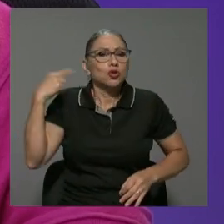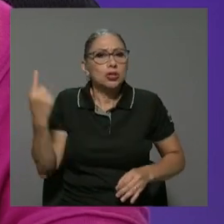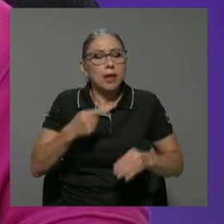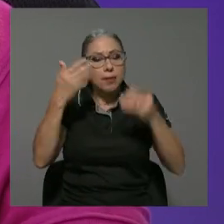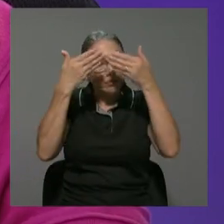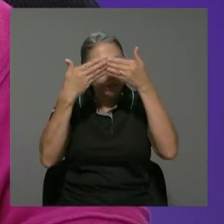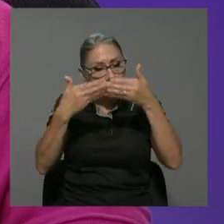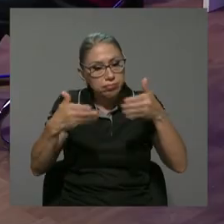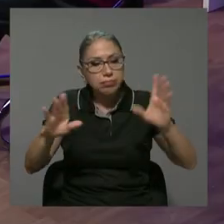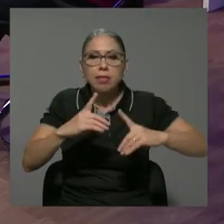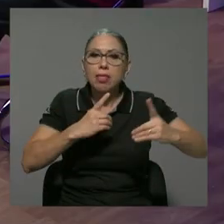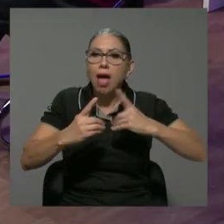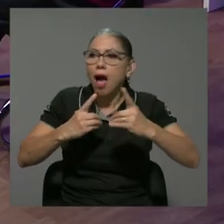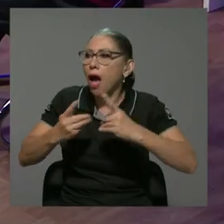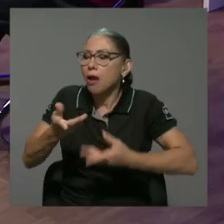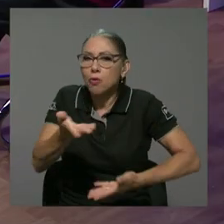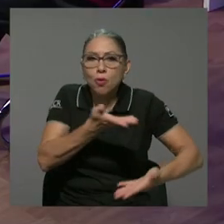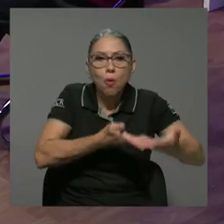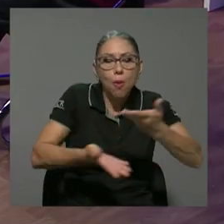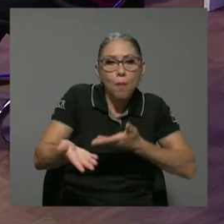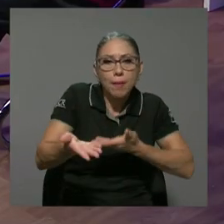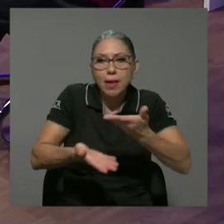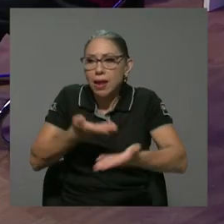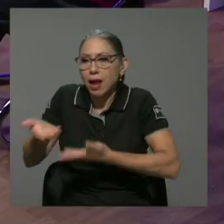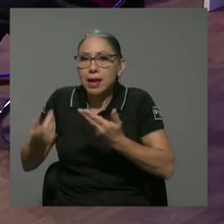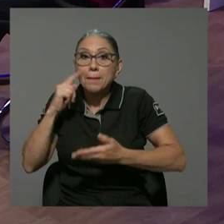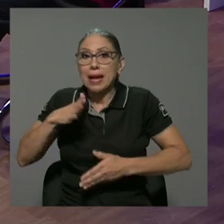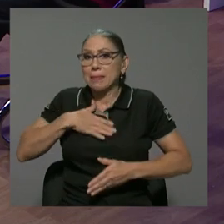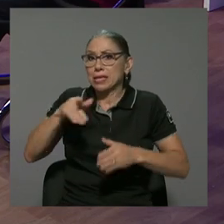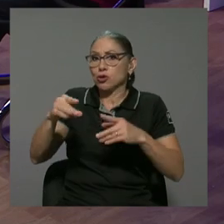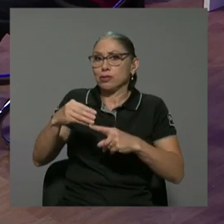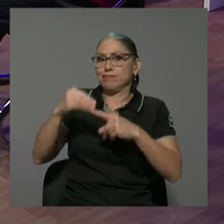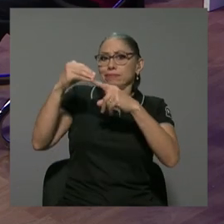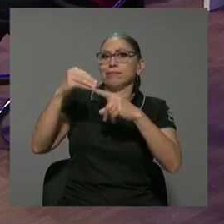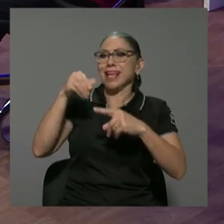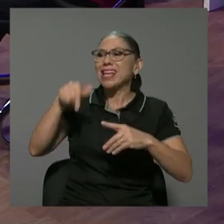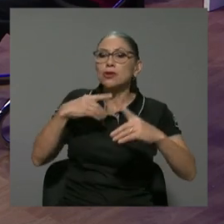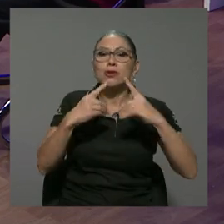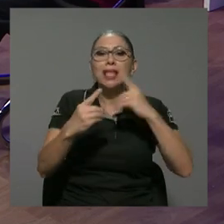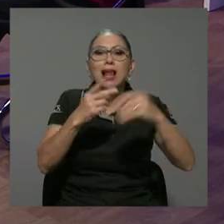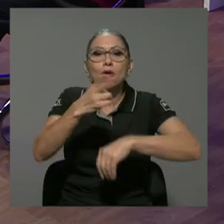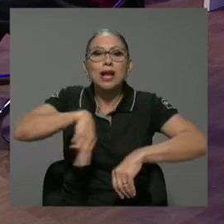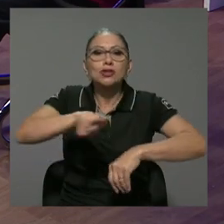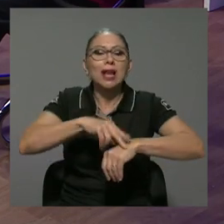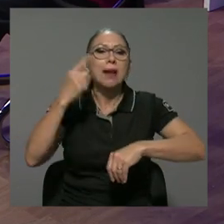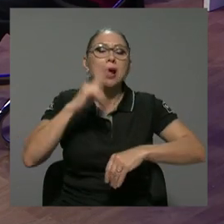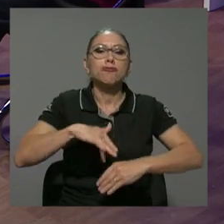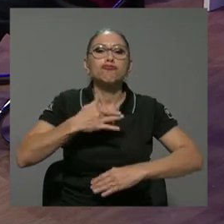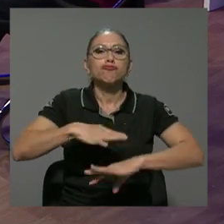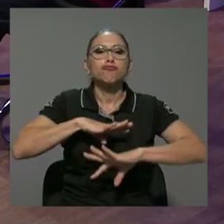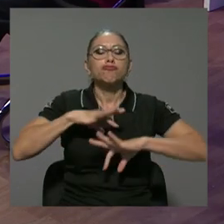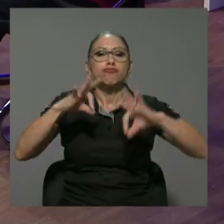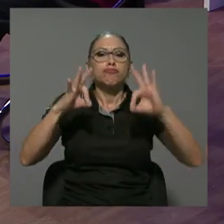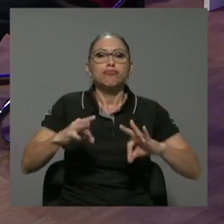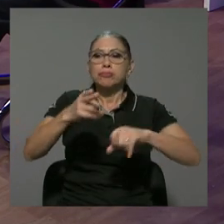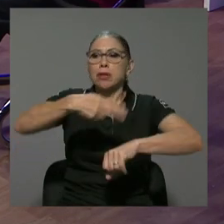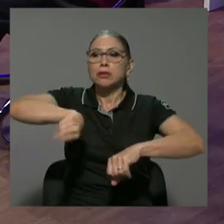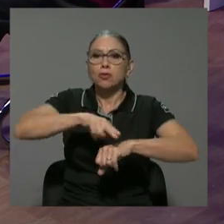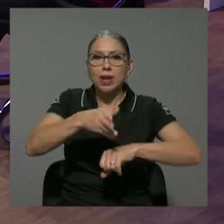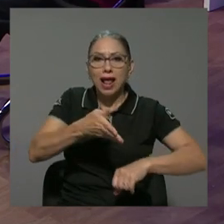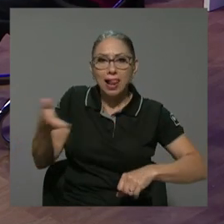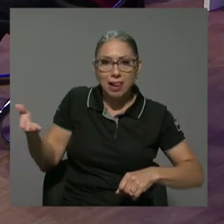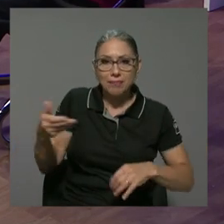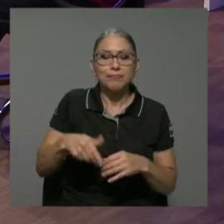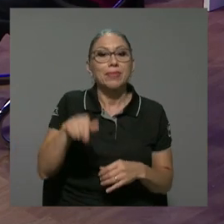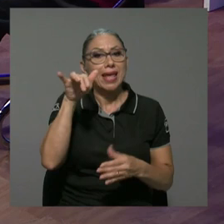y a cooperar. Entonces, para mí esto es prioritario. Esto es un diálogo nacional por un bien nacional. Entonces yo diría que por lo menos eso